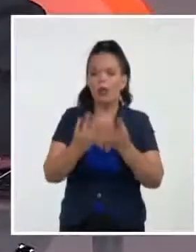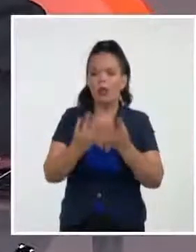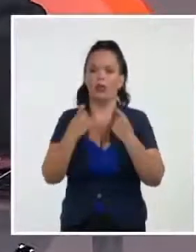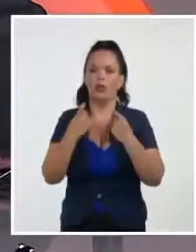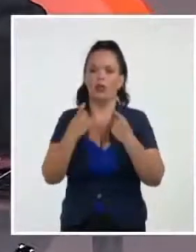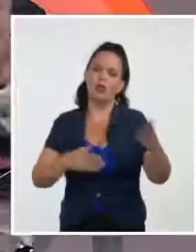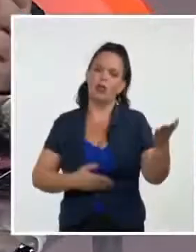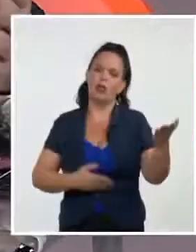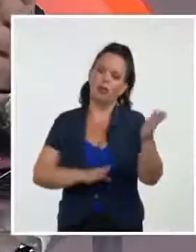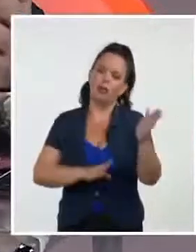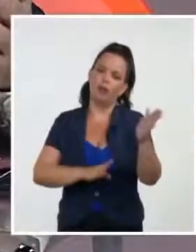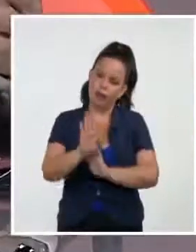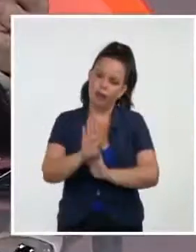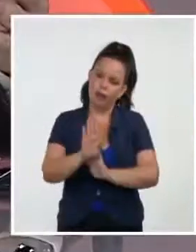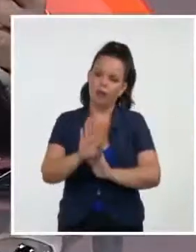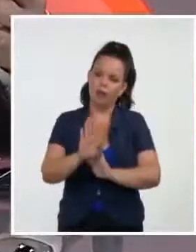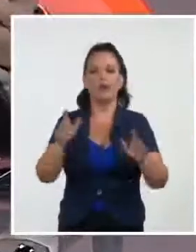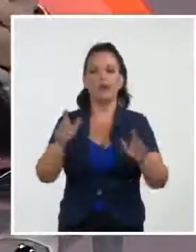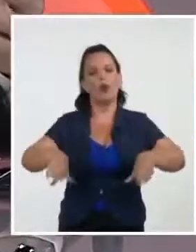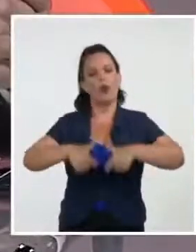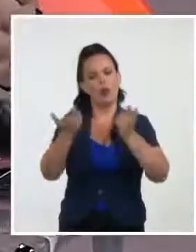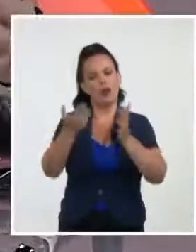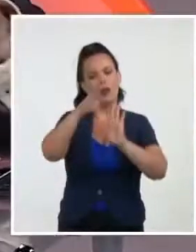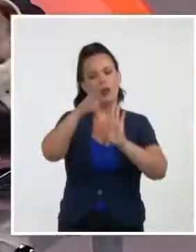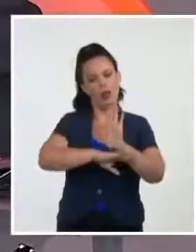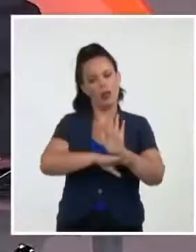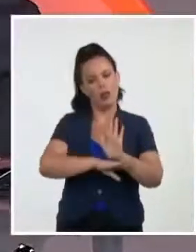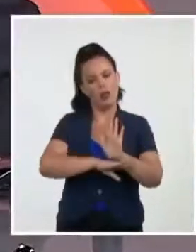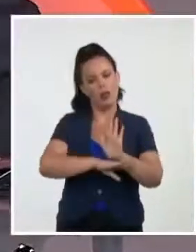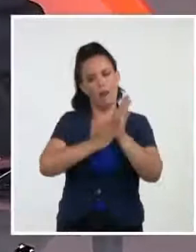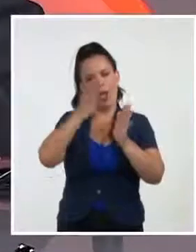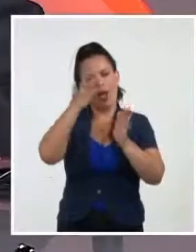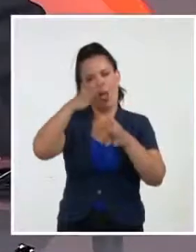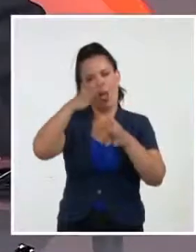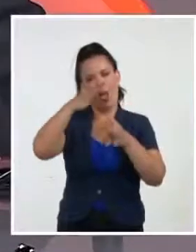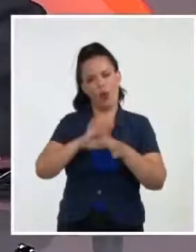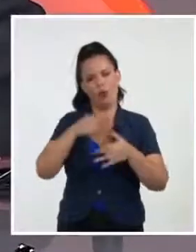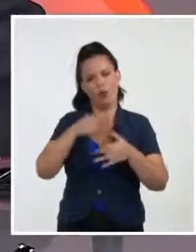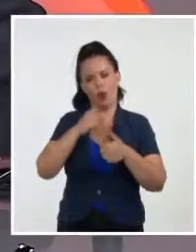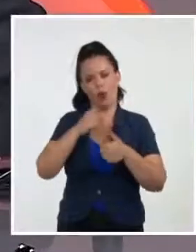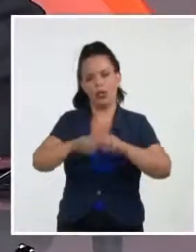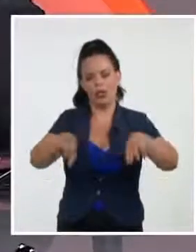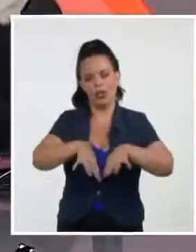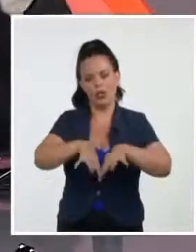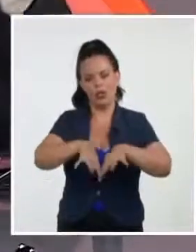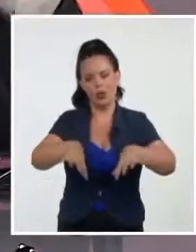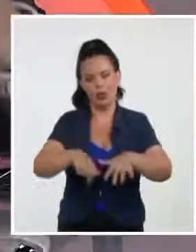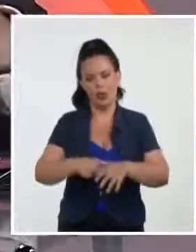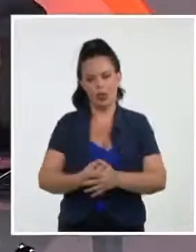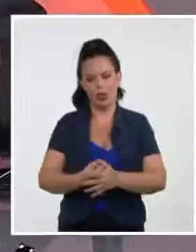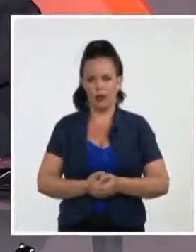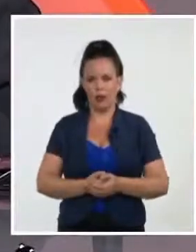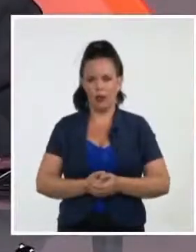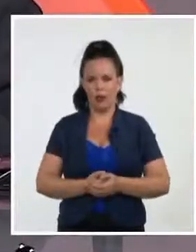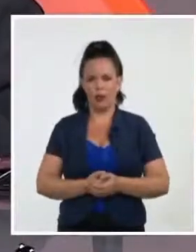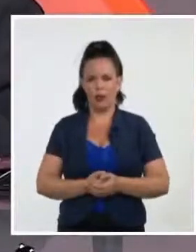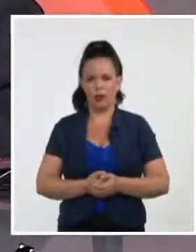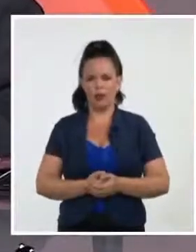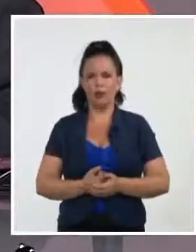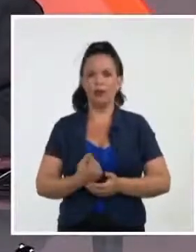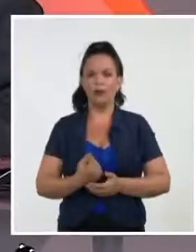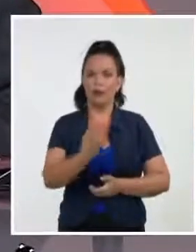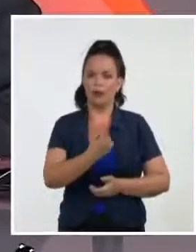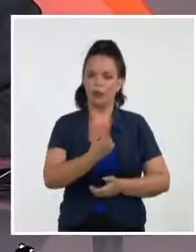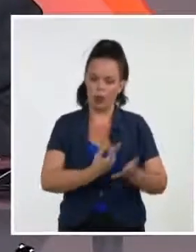por delante, y que agosto pueda ser un mes pues de mejores condiciones, de mejores resultados para la pandemia en el país. Mientras tanto, sigue